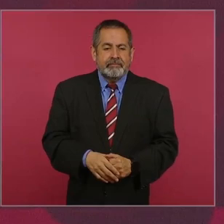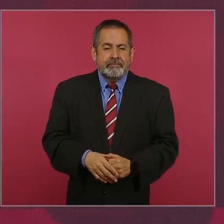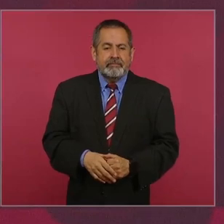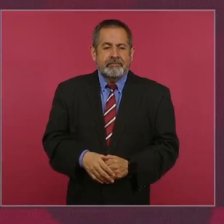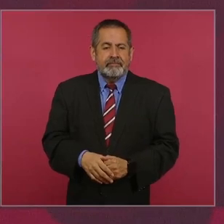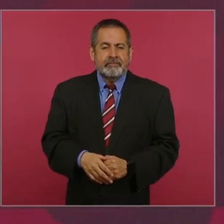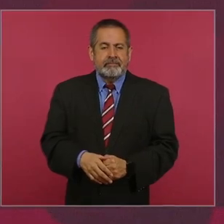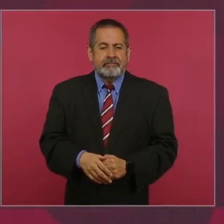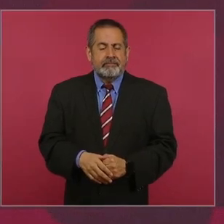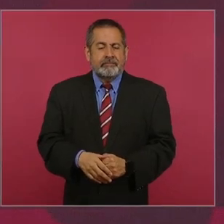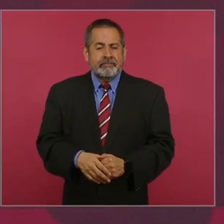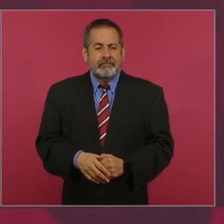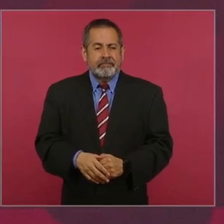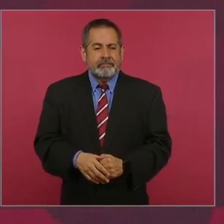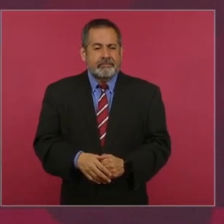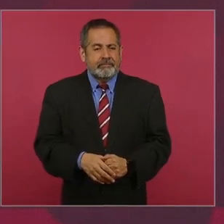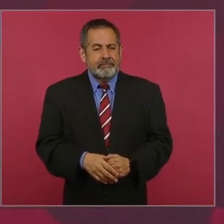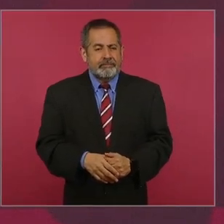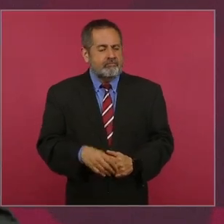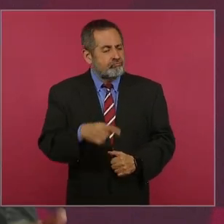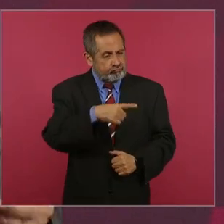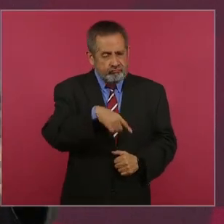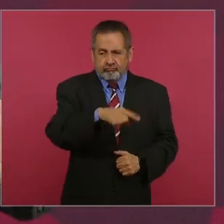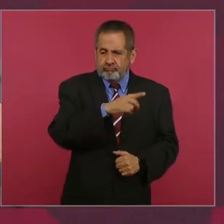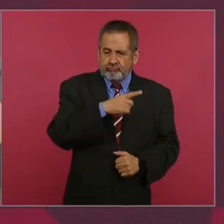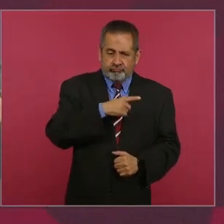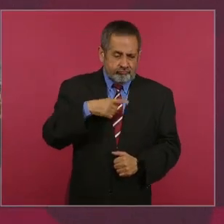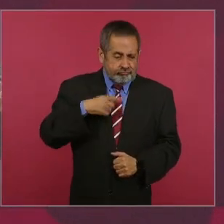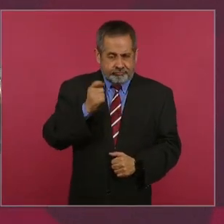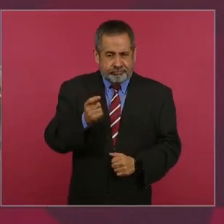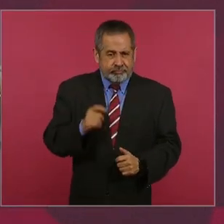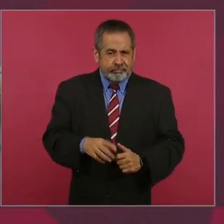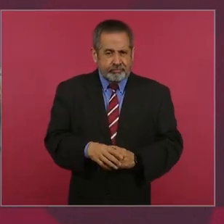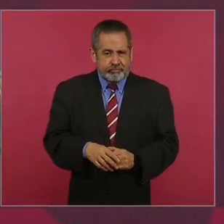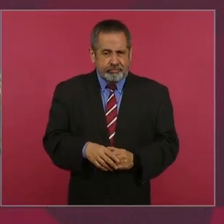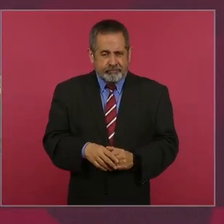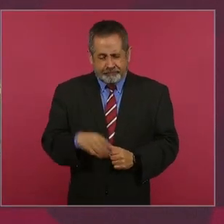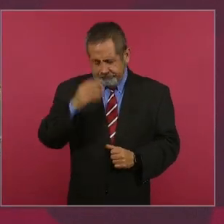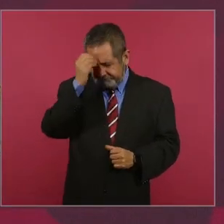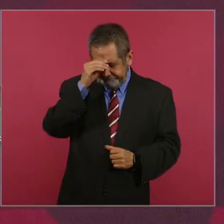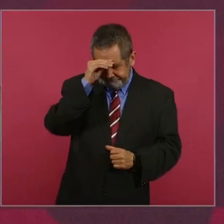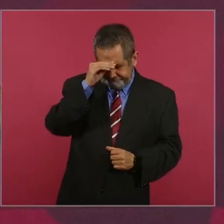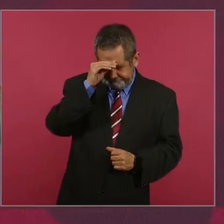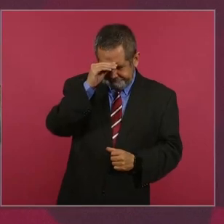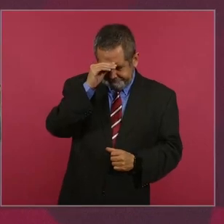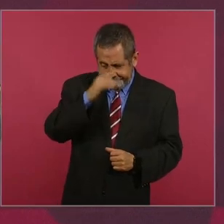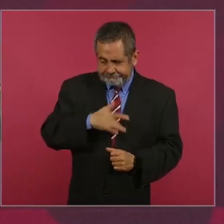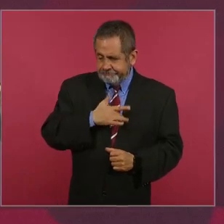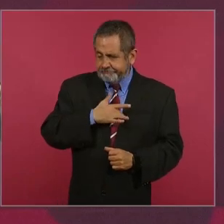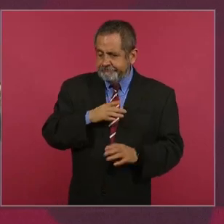y hacer una reflexión crítica